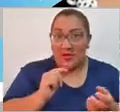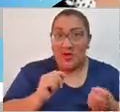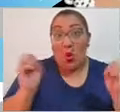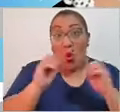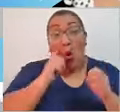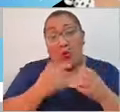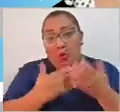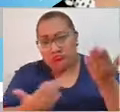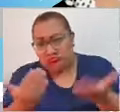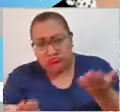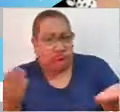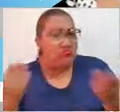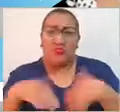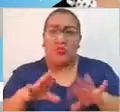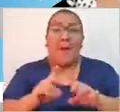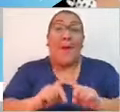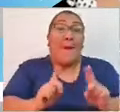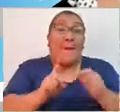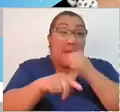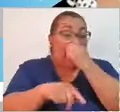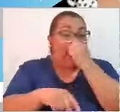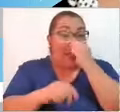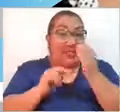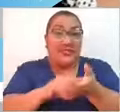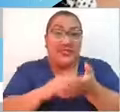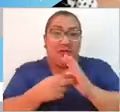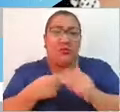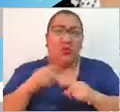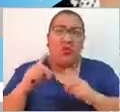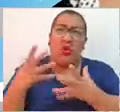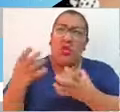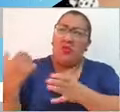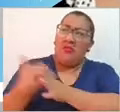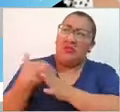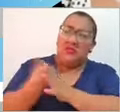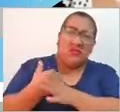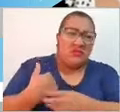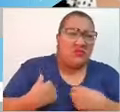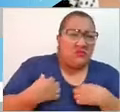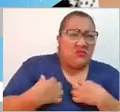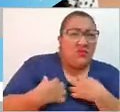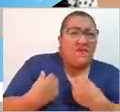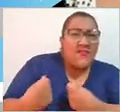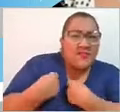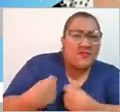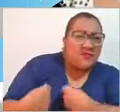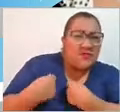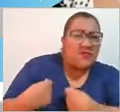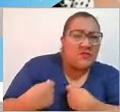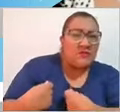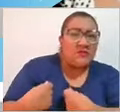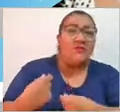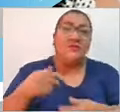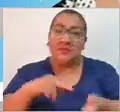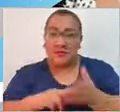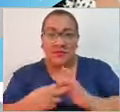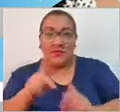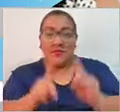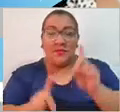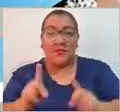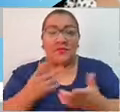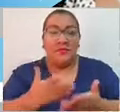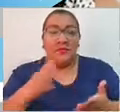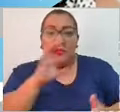víctima, pero esta conducta no es deseada por ella o él. En relación a la primera, son comportamientos o